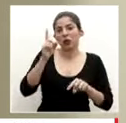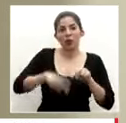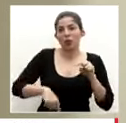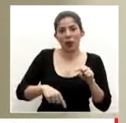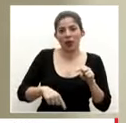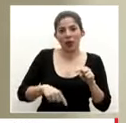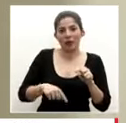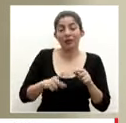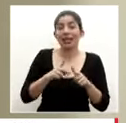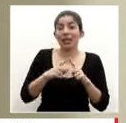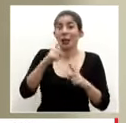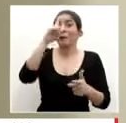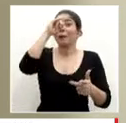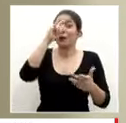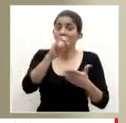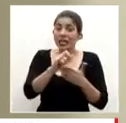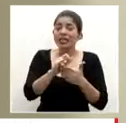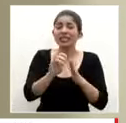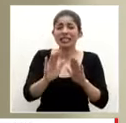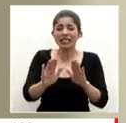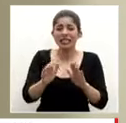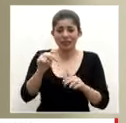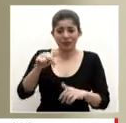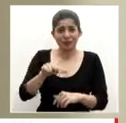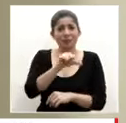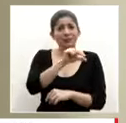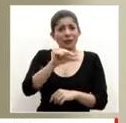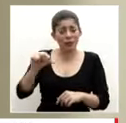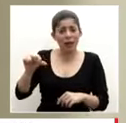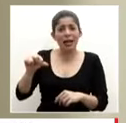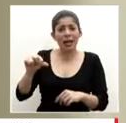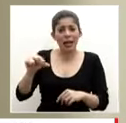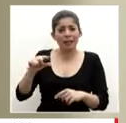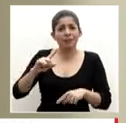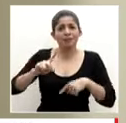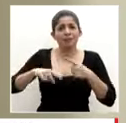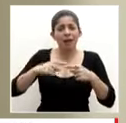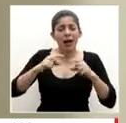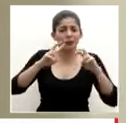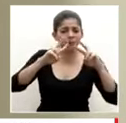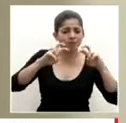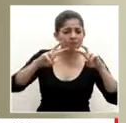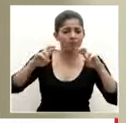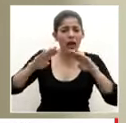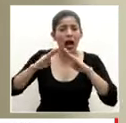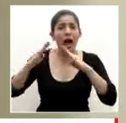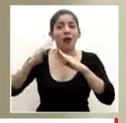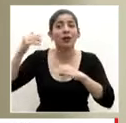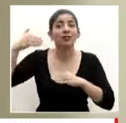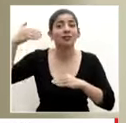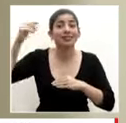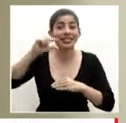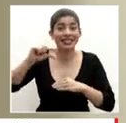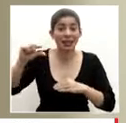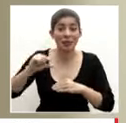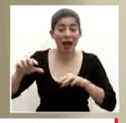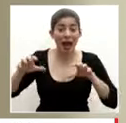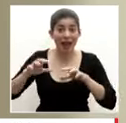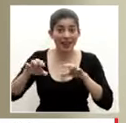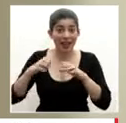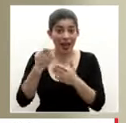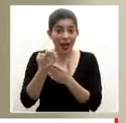Y así que en ese sentido, pues vamos a tocar esa semana obviamente la reapertura para la siguiente semana de las actividades económicas,